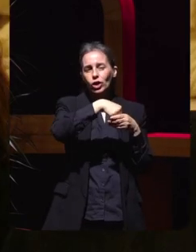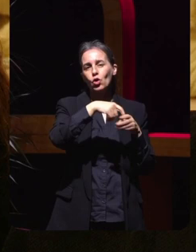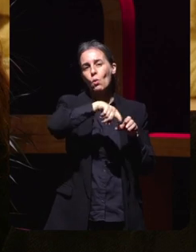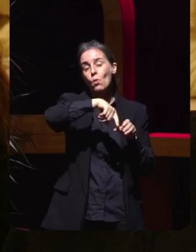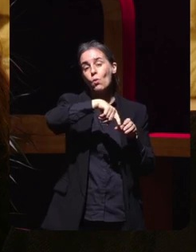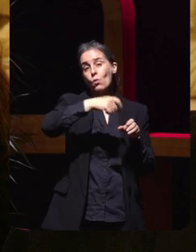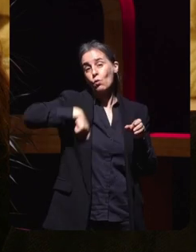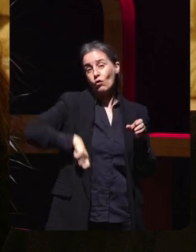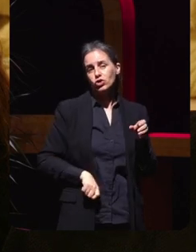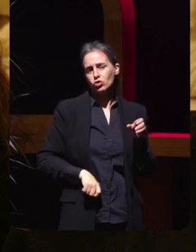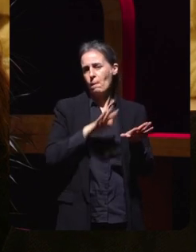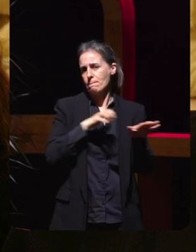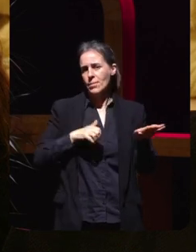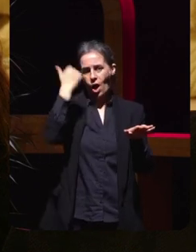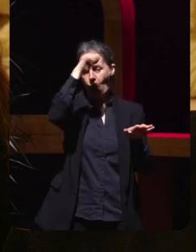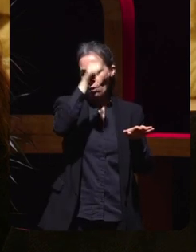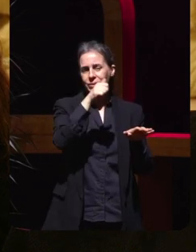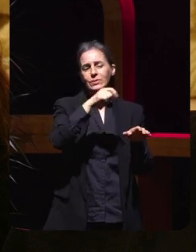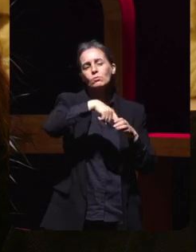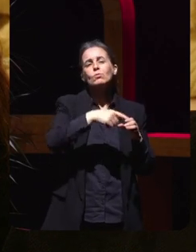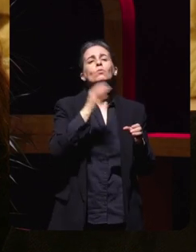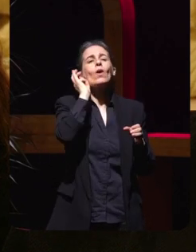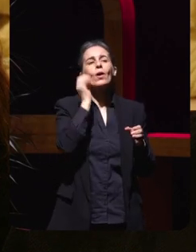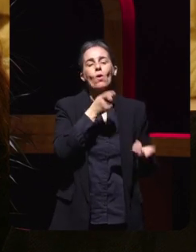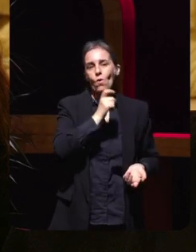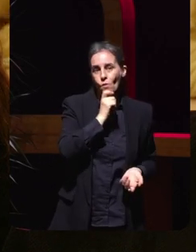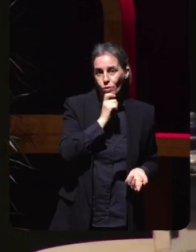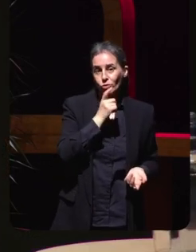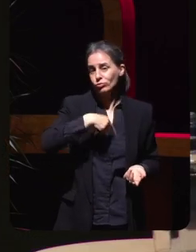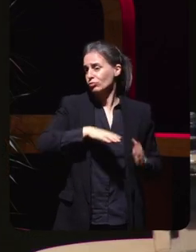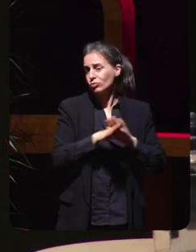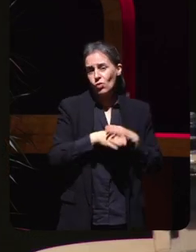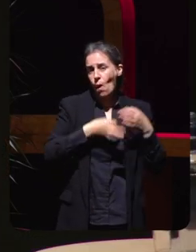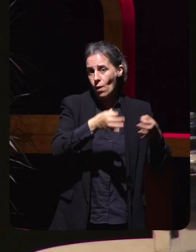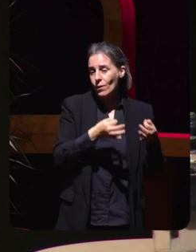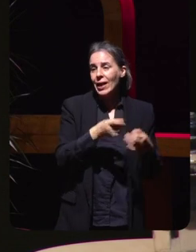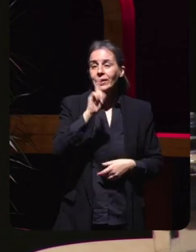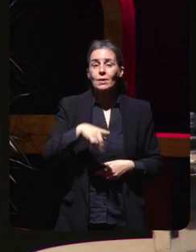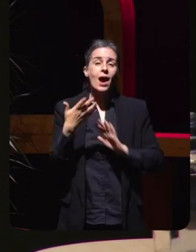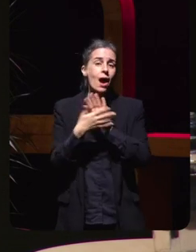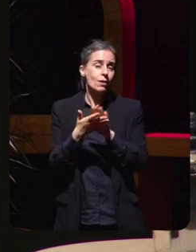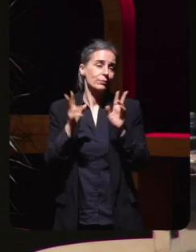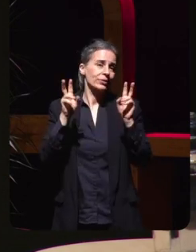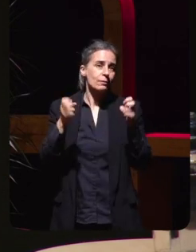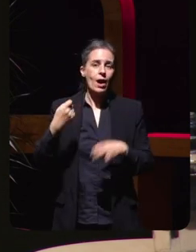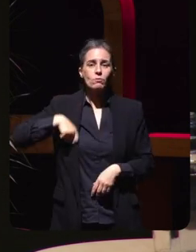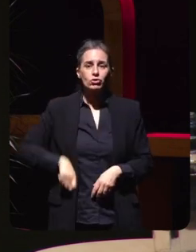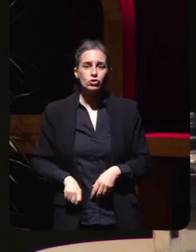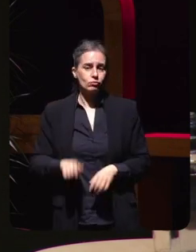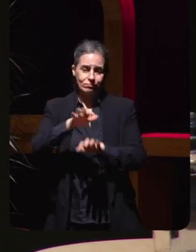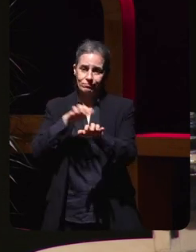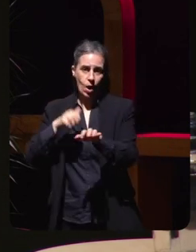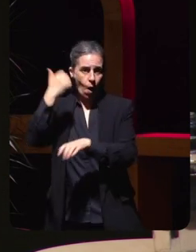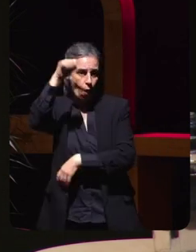como fisemos no diario de pontevedra m por ejemplo seguimos parando de profesiones masculinizadas y seguimos hablando de diferencias